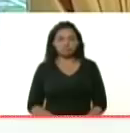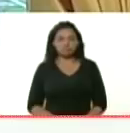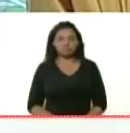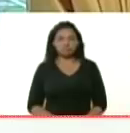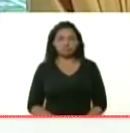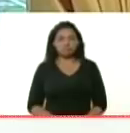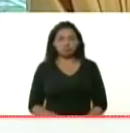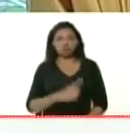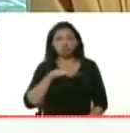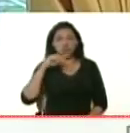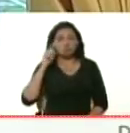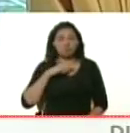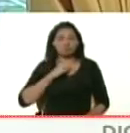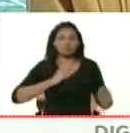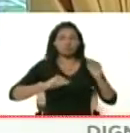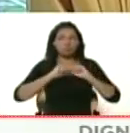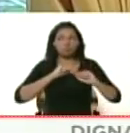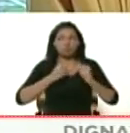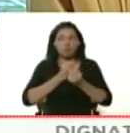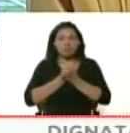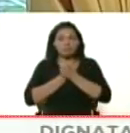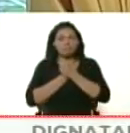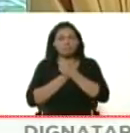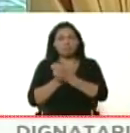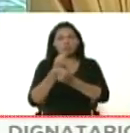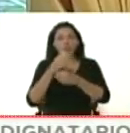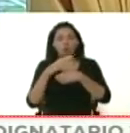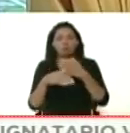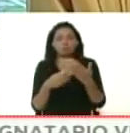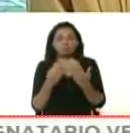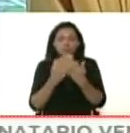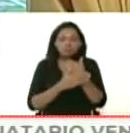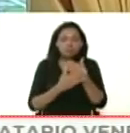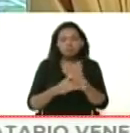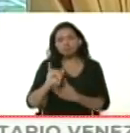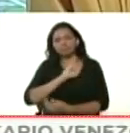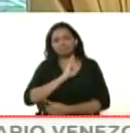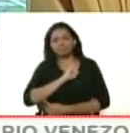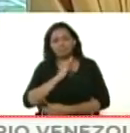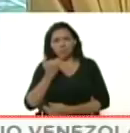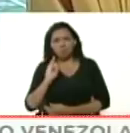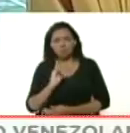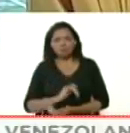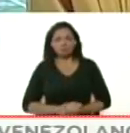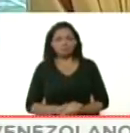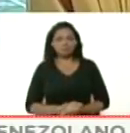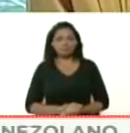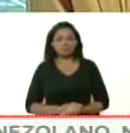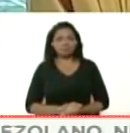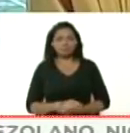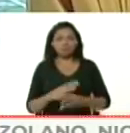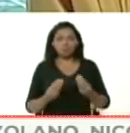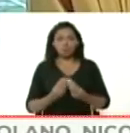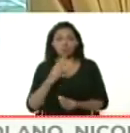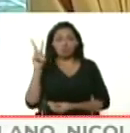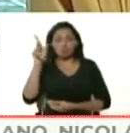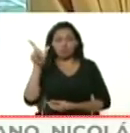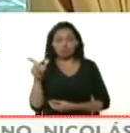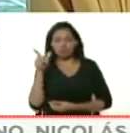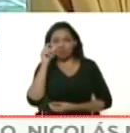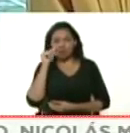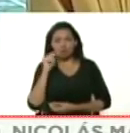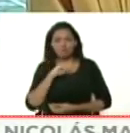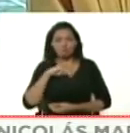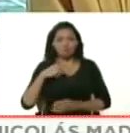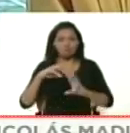Y nos debe mover el amor, el afecto, la identidad con lo venezolano, con